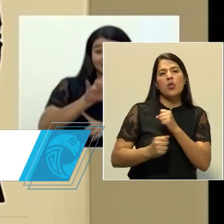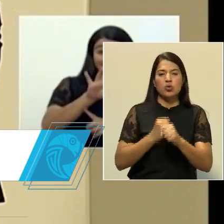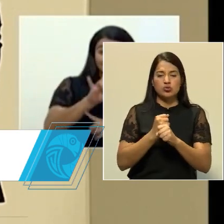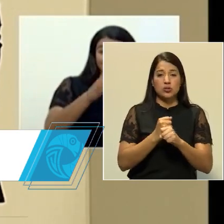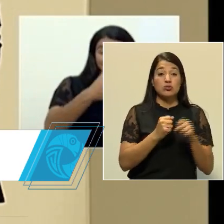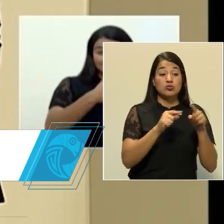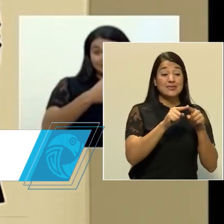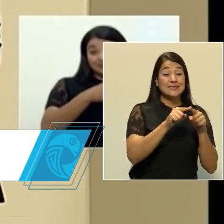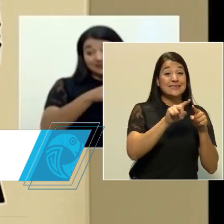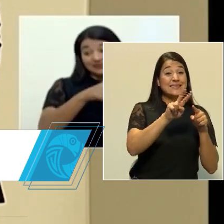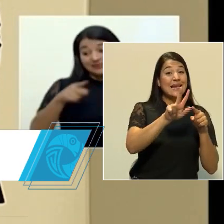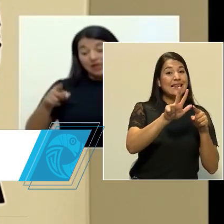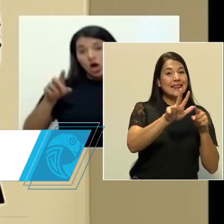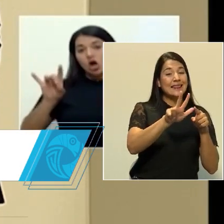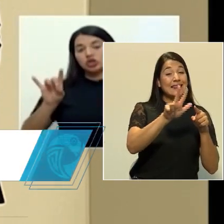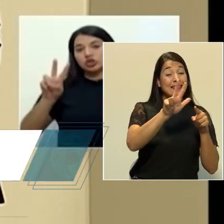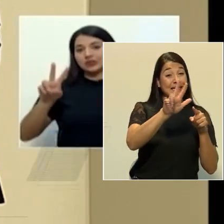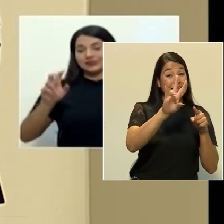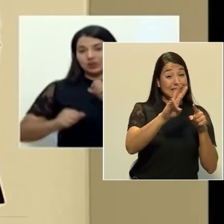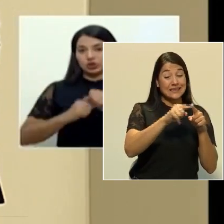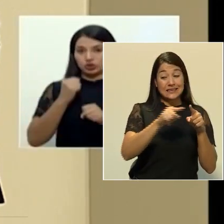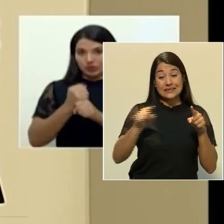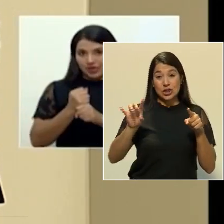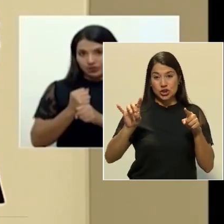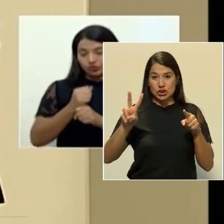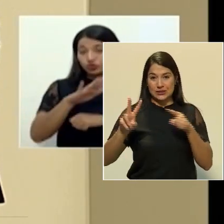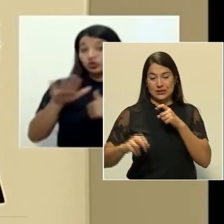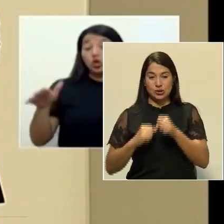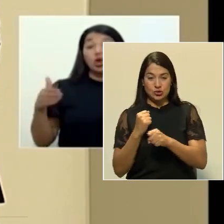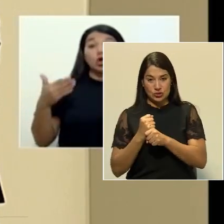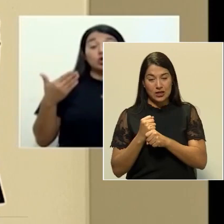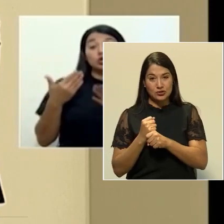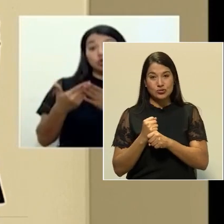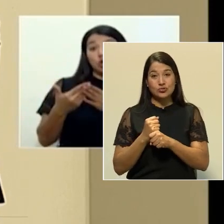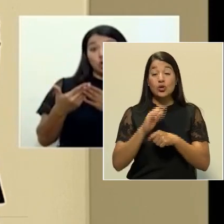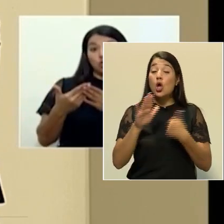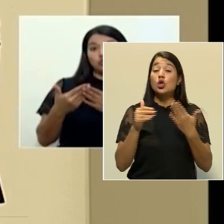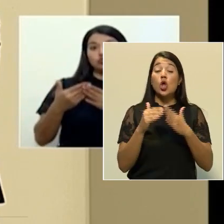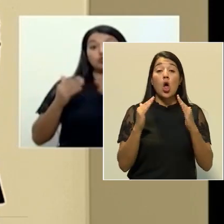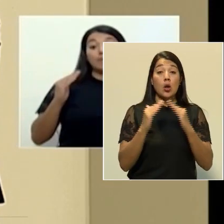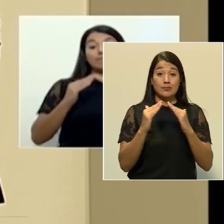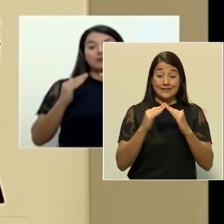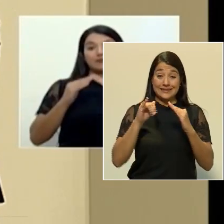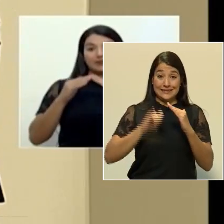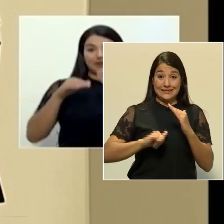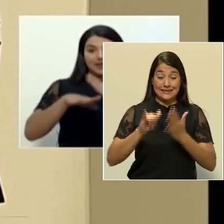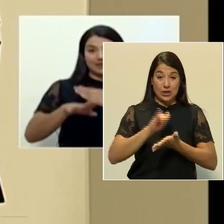37 hasta los 82 años. Todos son provenientes de San José.